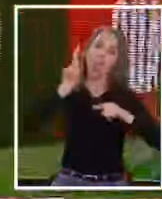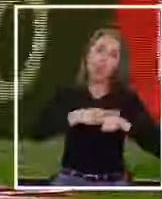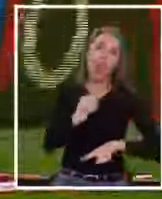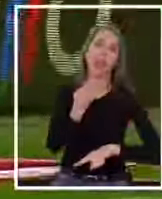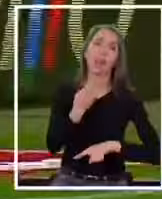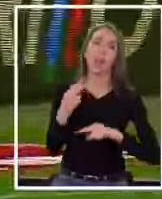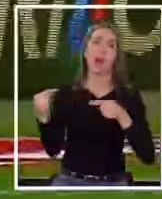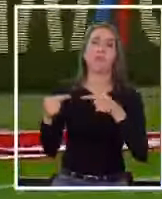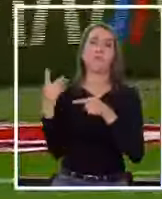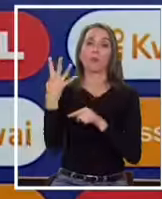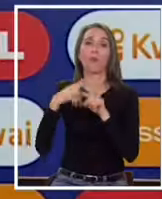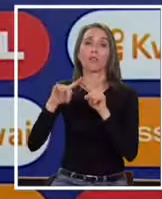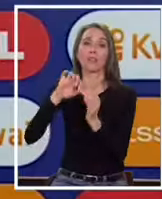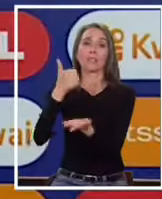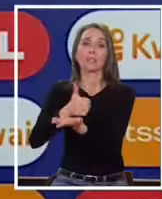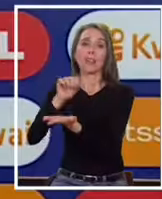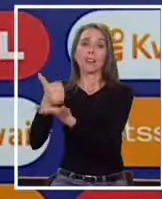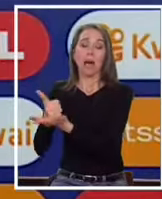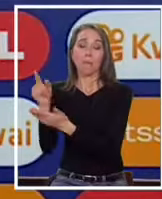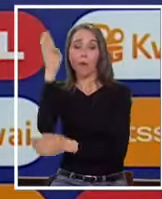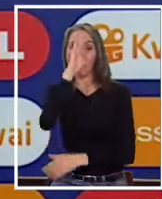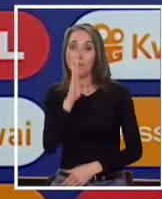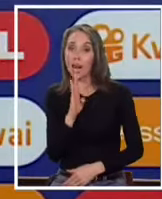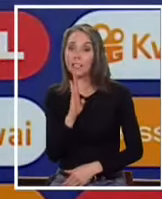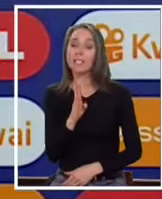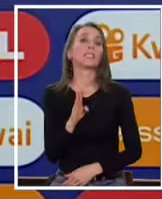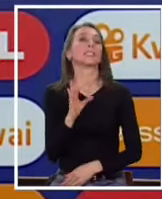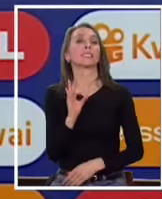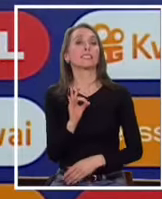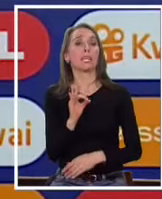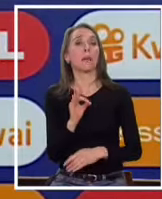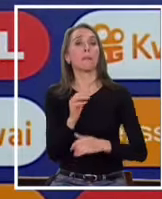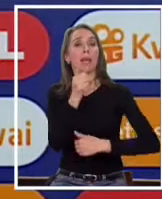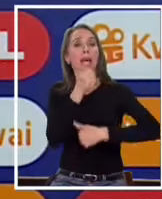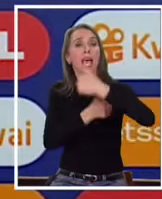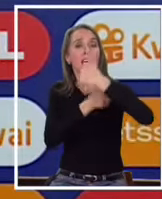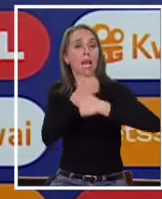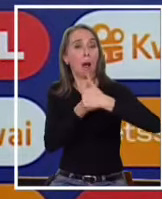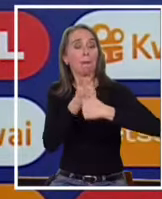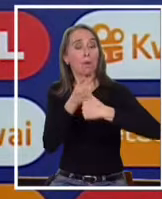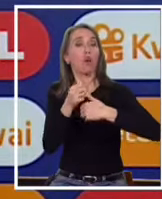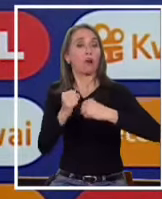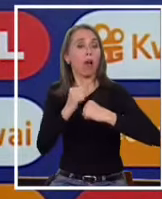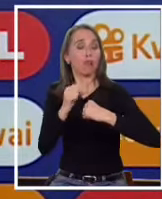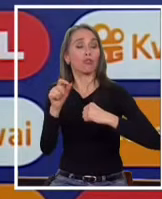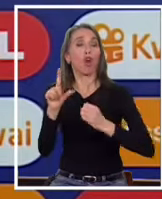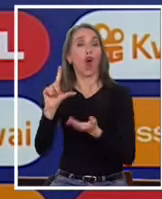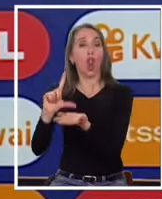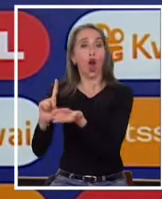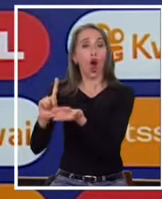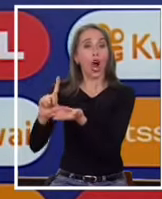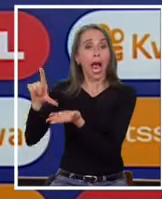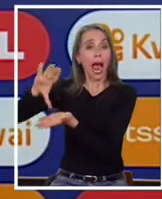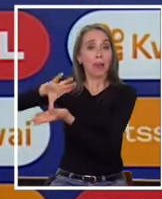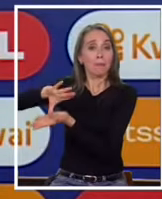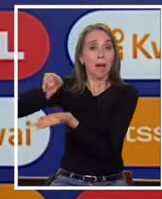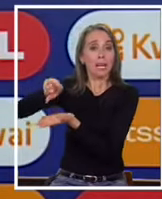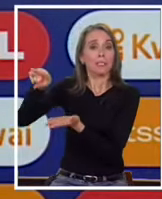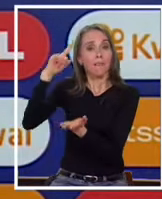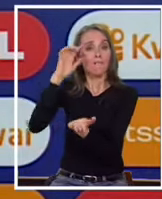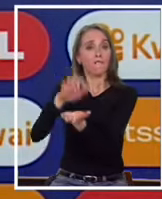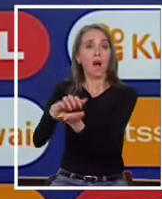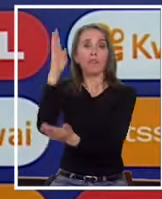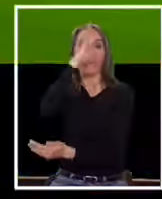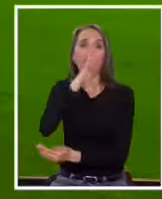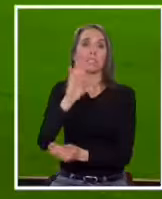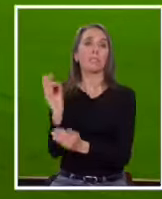contra los pentacampeones. Siempre que te toca el local en un campeonato de estas características, da la sensación de ser por lo menos uno de los favoritos. Brasil